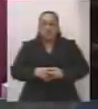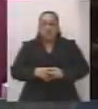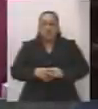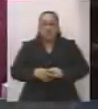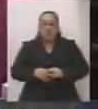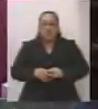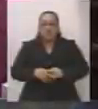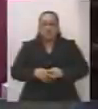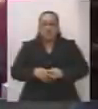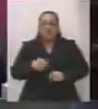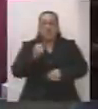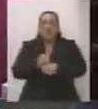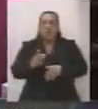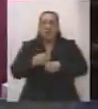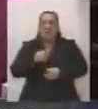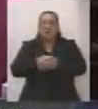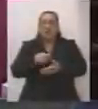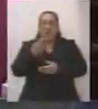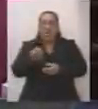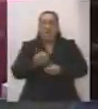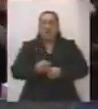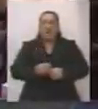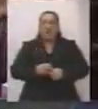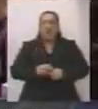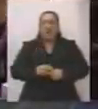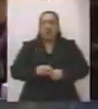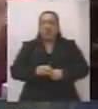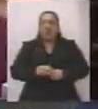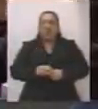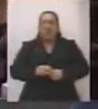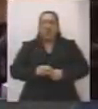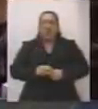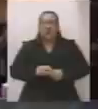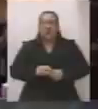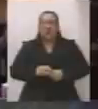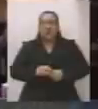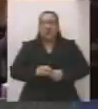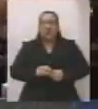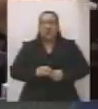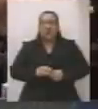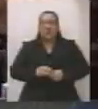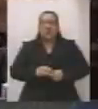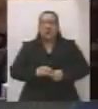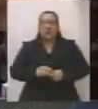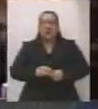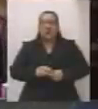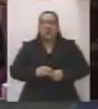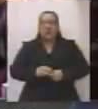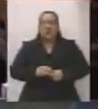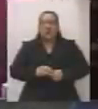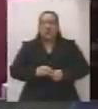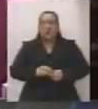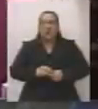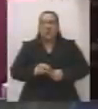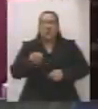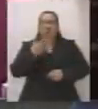trabajo, para conseguir empleo ahí mejor remunerado. Y sé que en